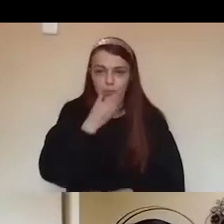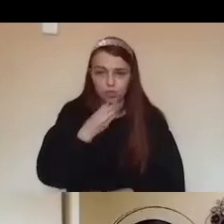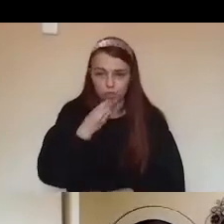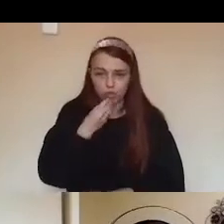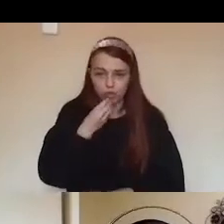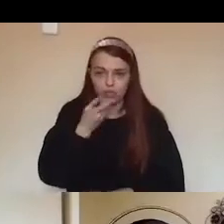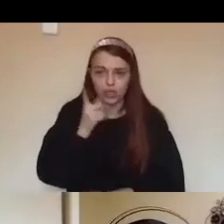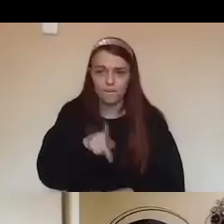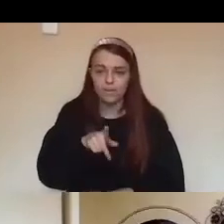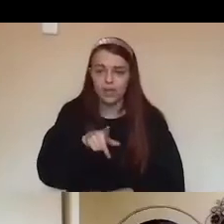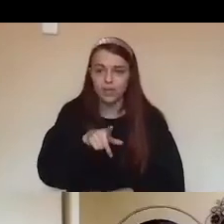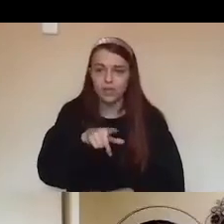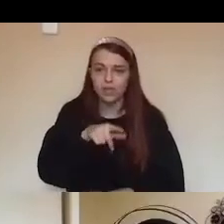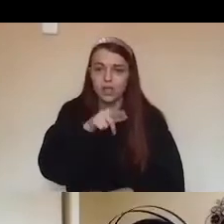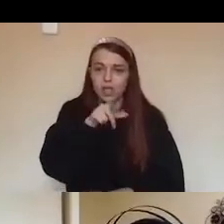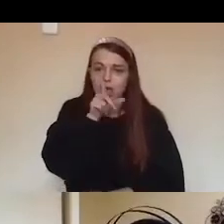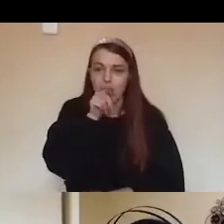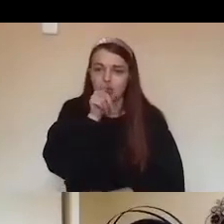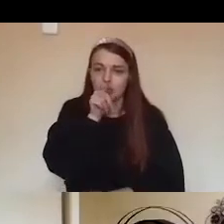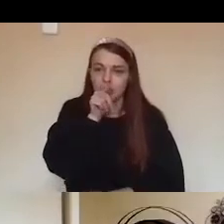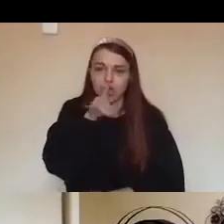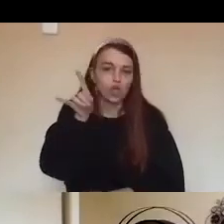una vocalización muy particular.